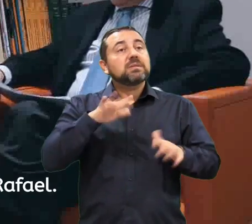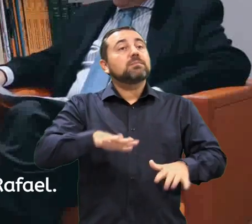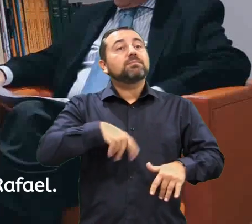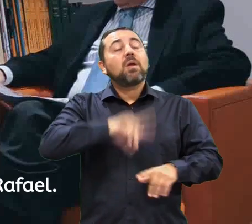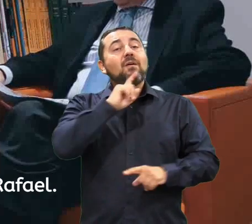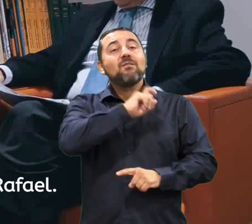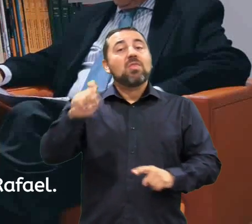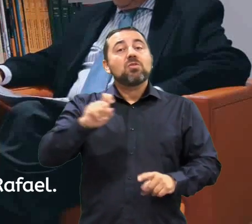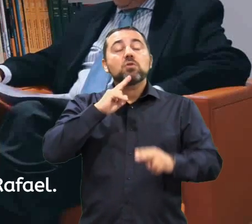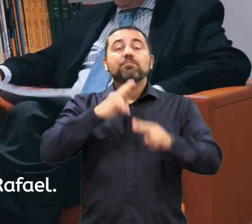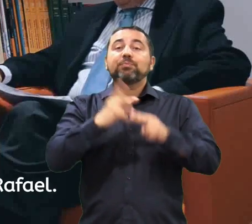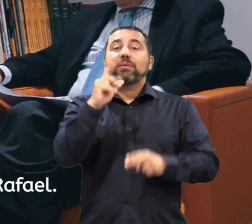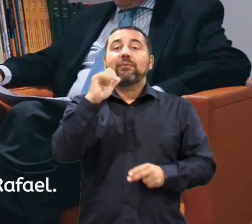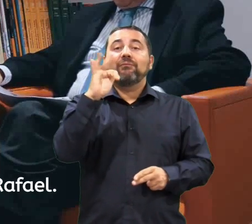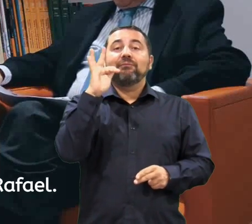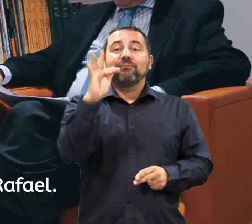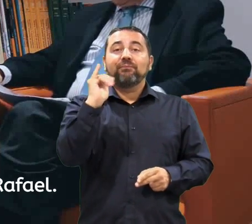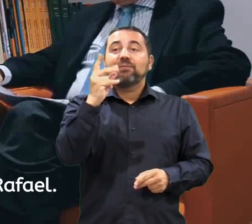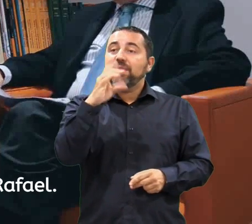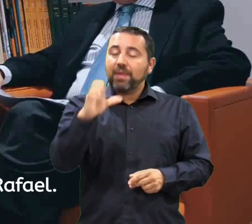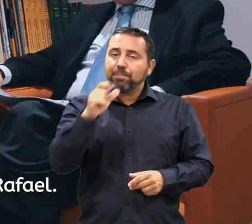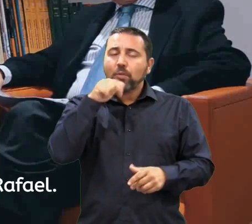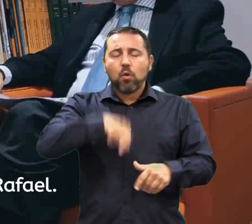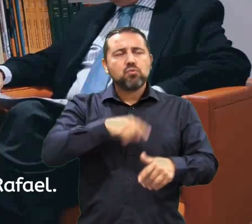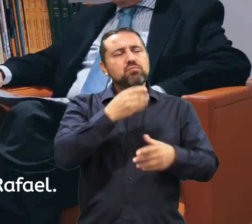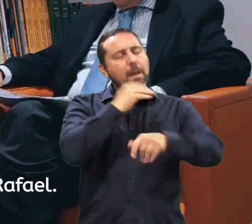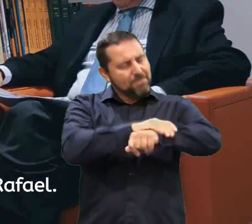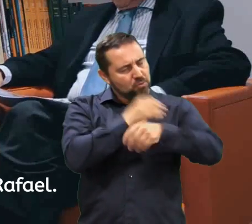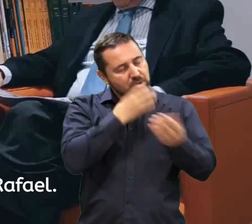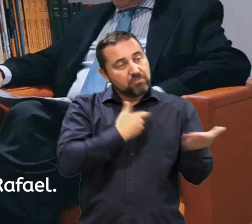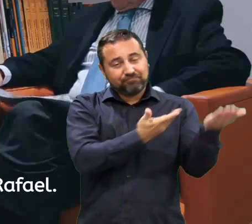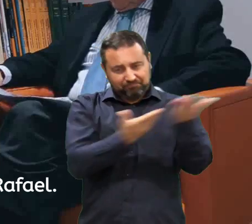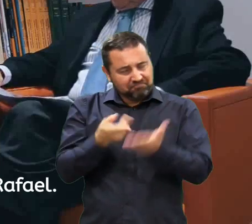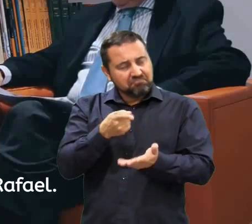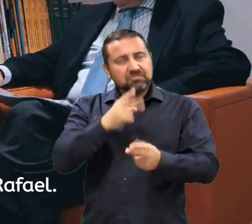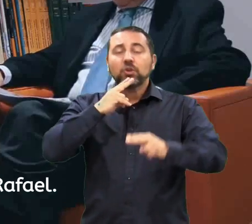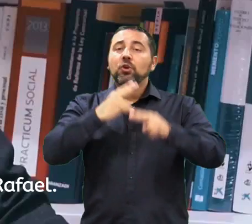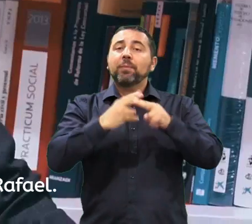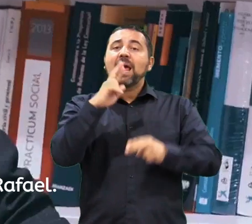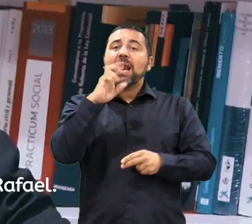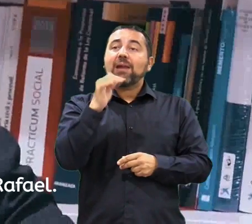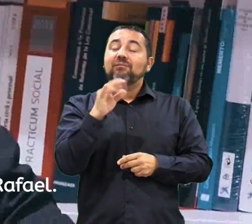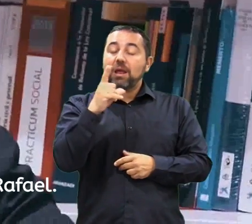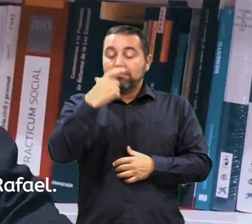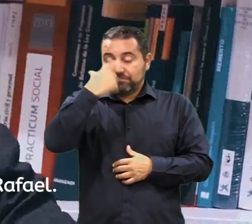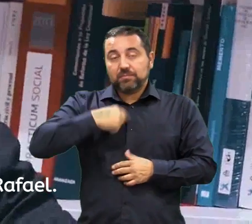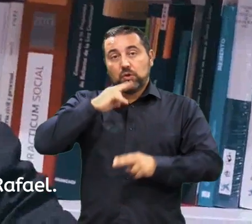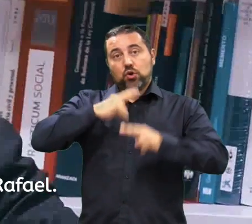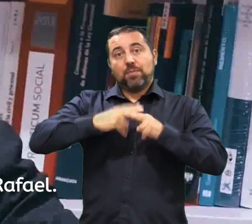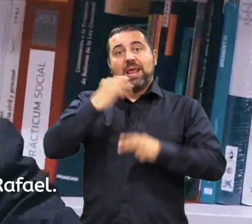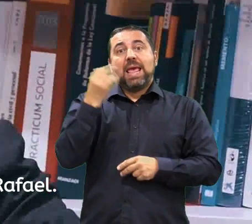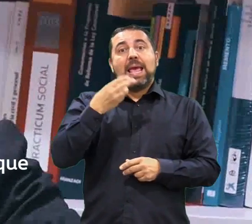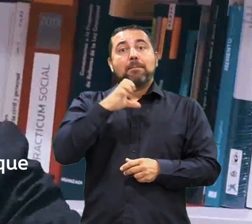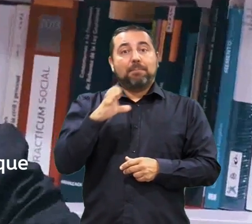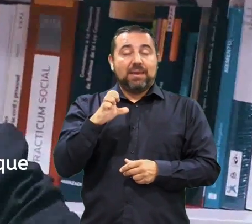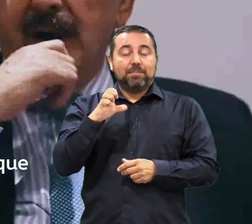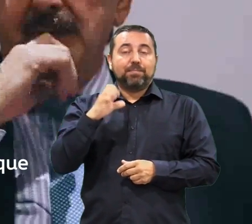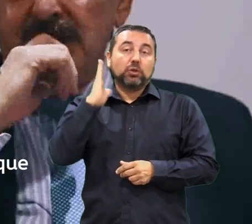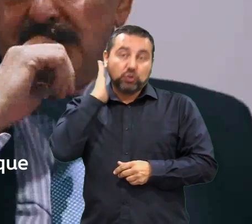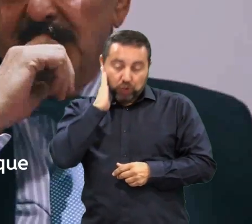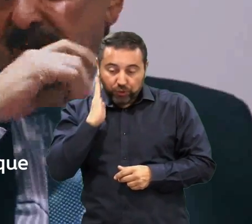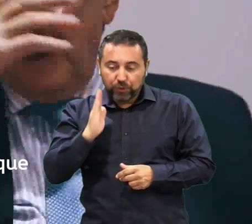Muy bien, estamos en la Fundación FIDE, que nos ha acogido hoy a un buen amigo, Rafael, y a